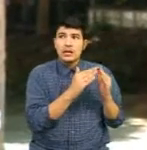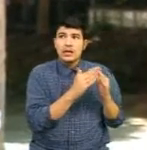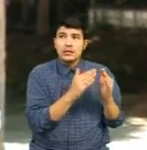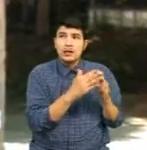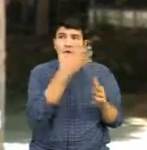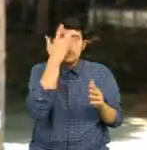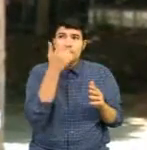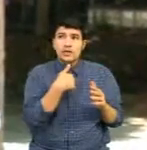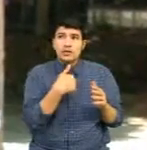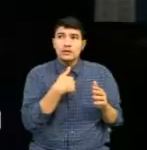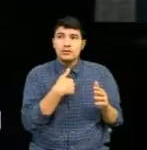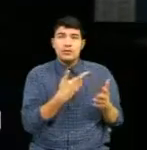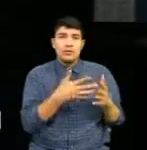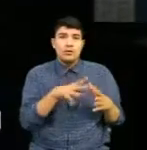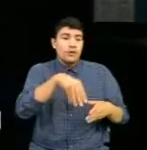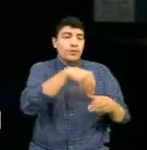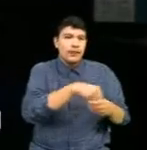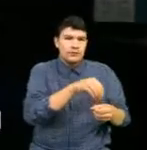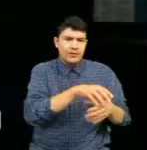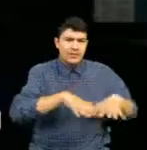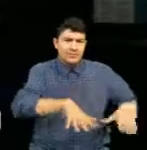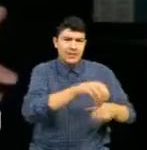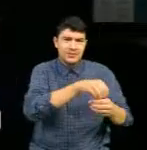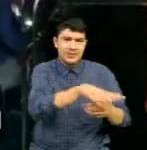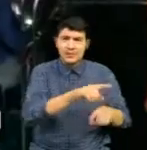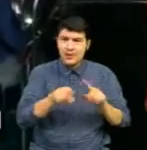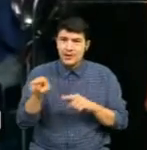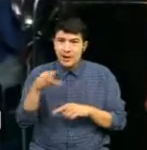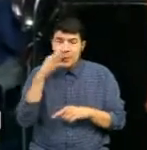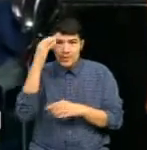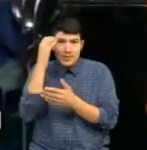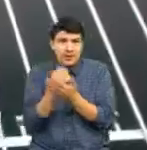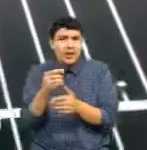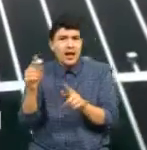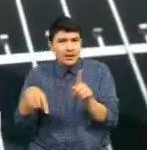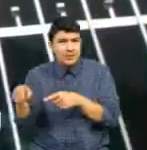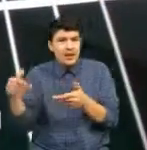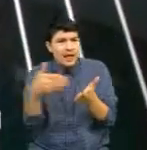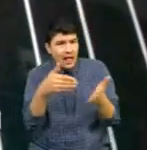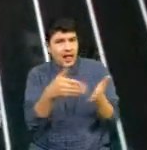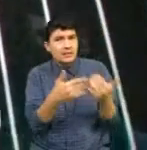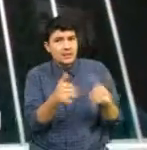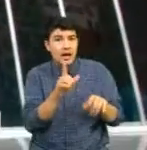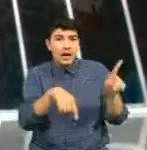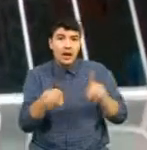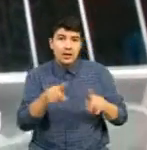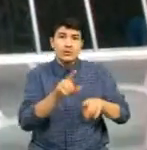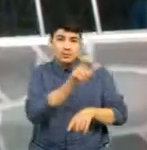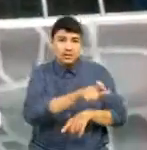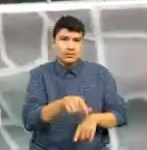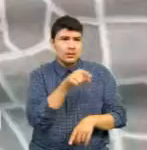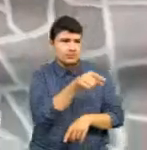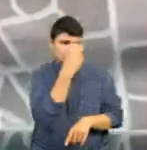violando el espacio público louis josé duarte manifiesta que ante las diferentes quejas que ha interpuesto algunos funcionarios